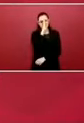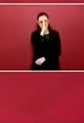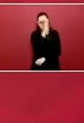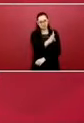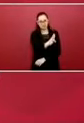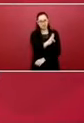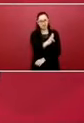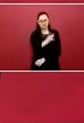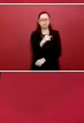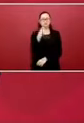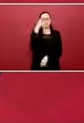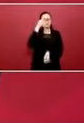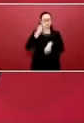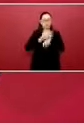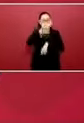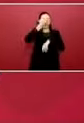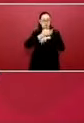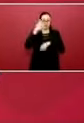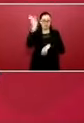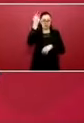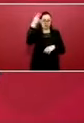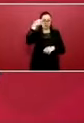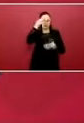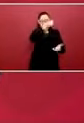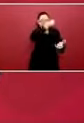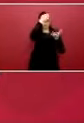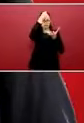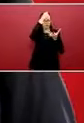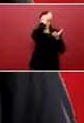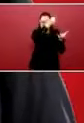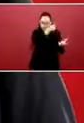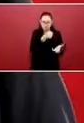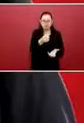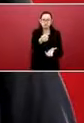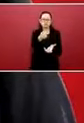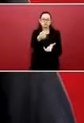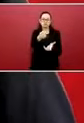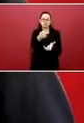de la tesorería de la Federación al